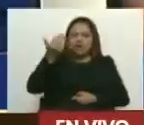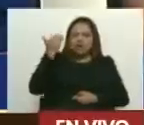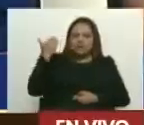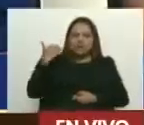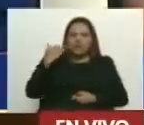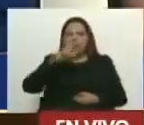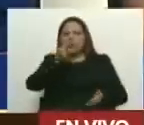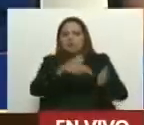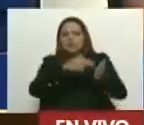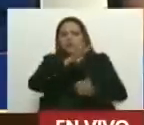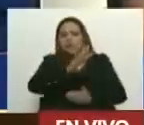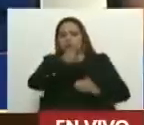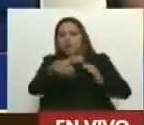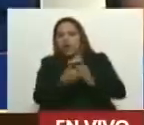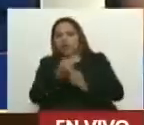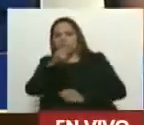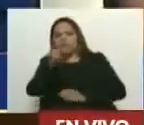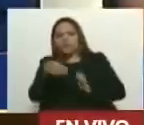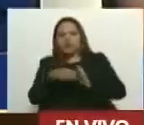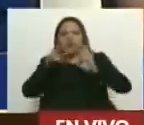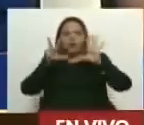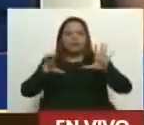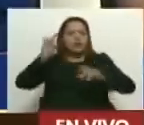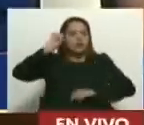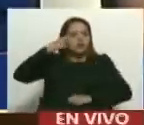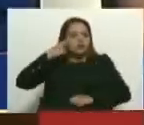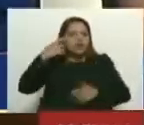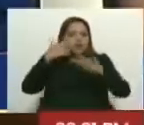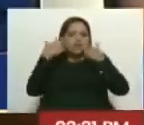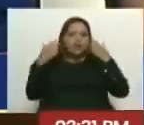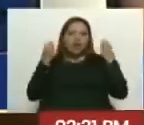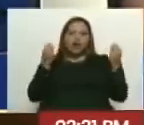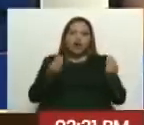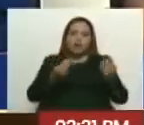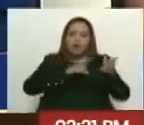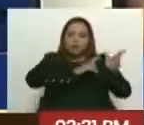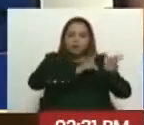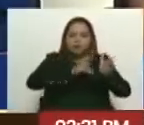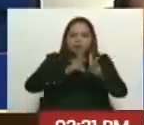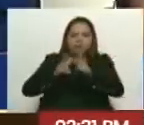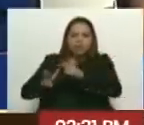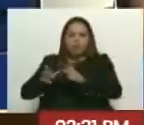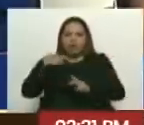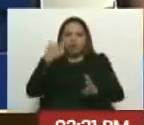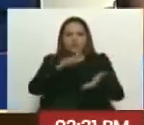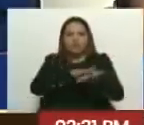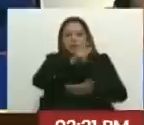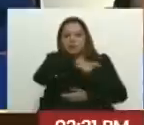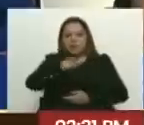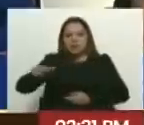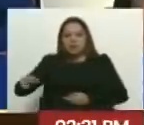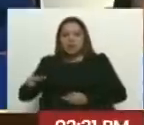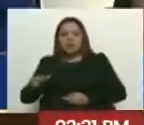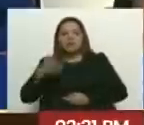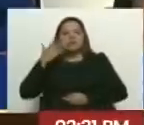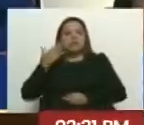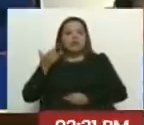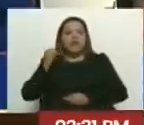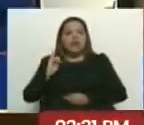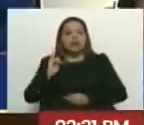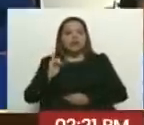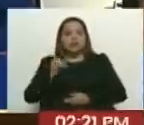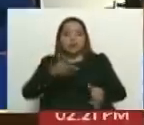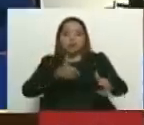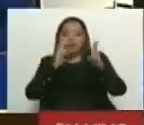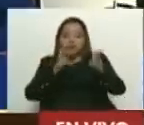año 2004 al 2008, recuerda el Tigre cómo bañó de sangre la ciudad cuando llegó a